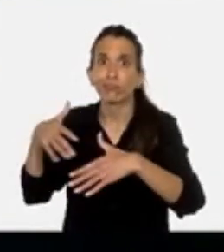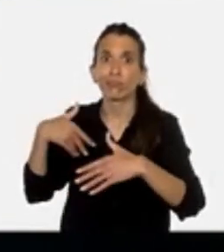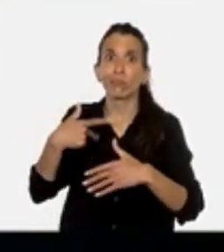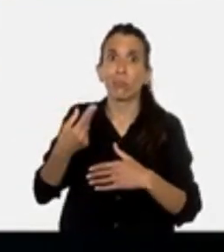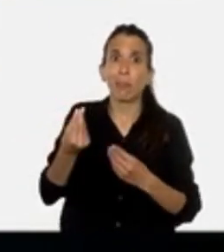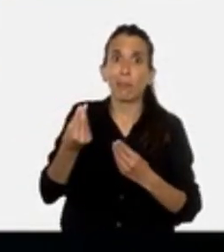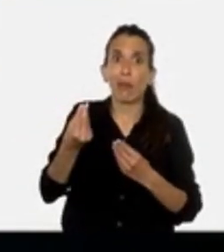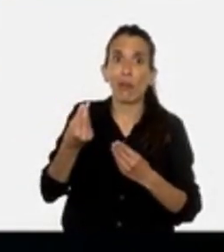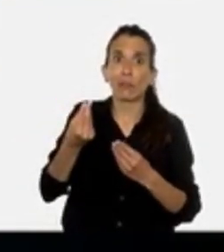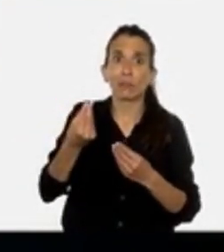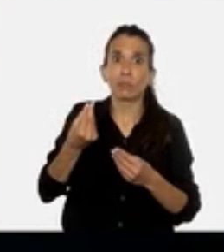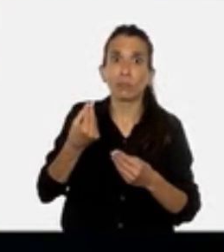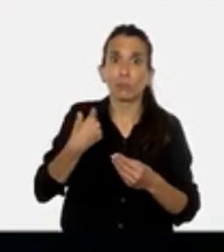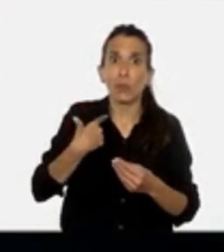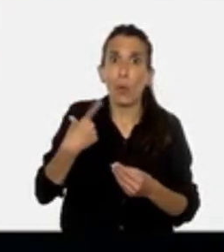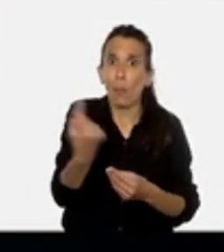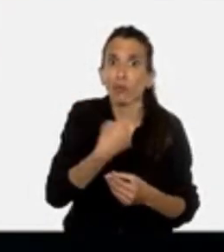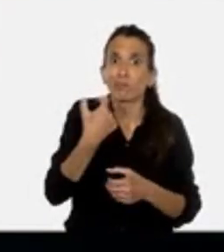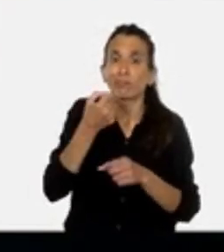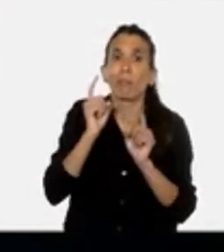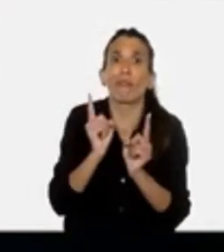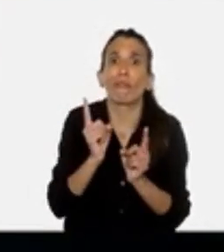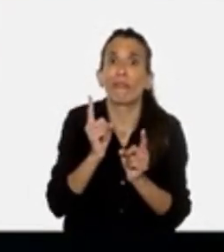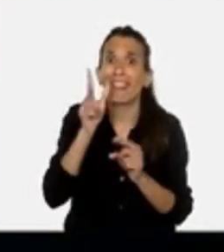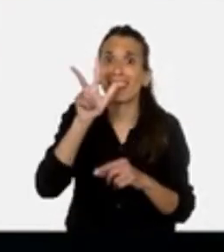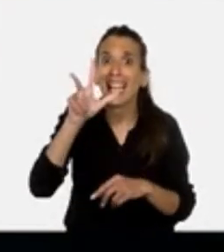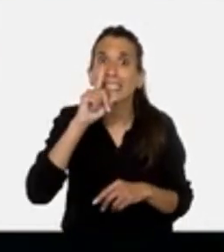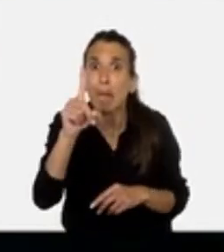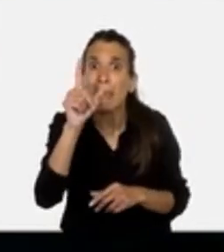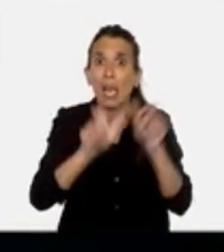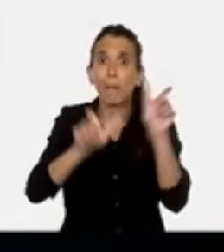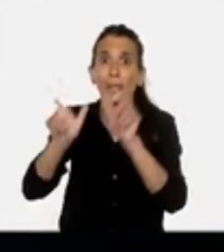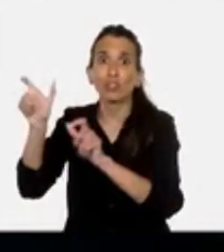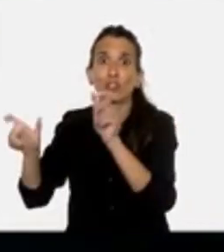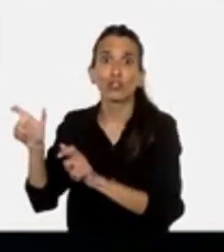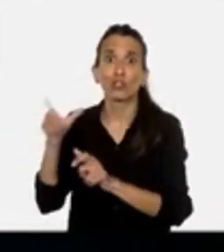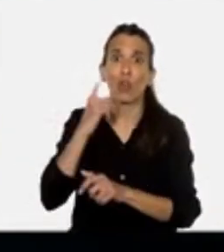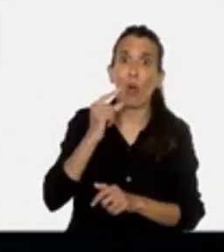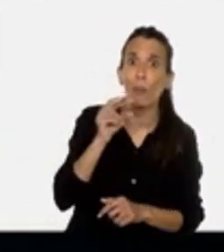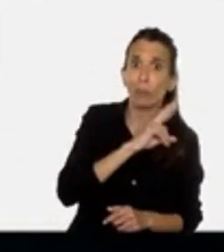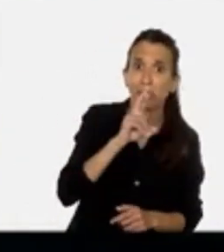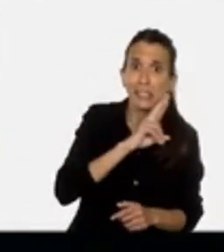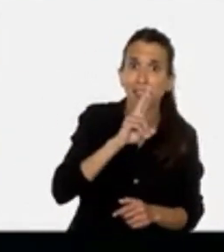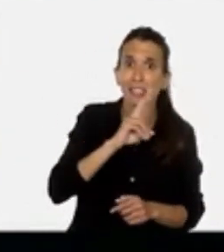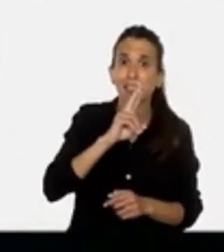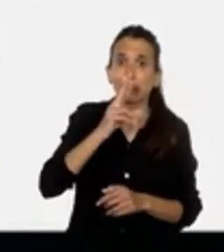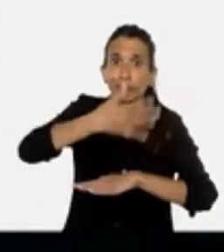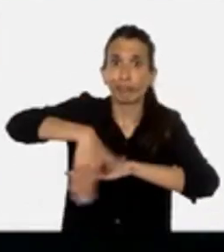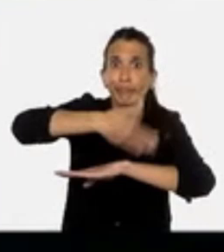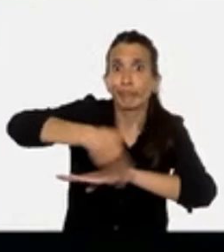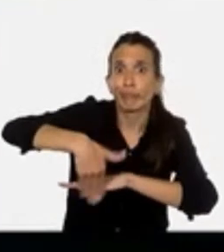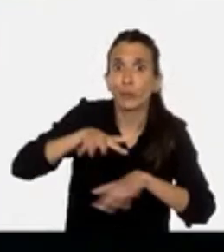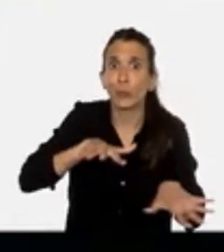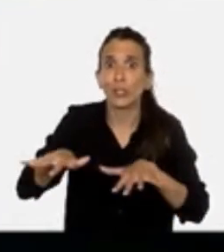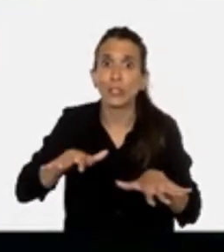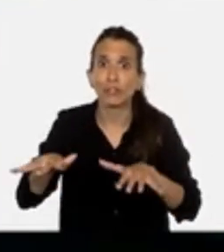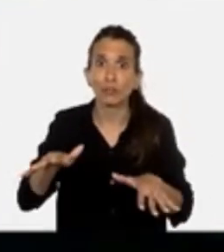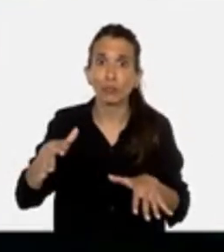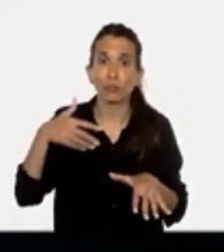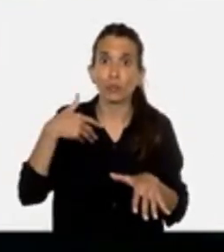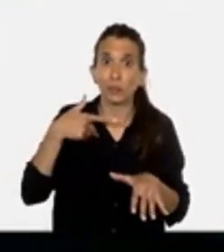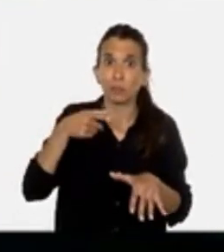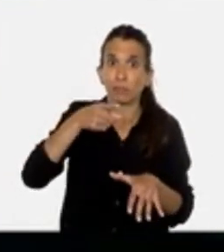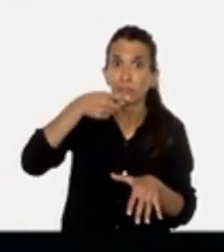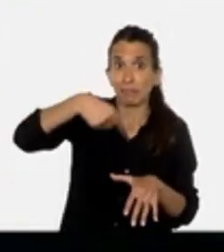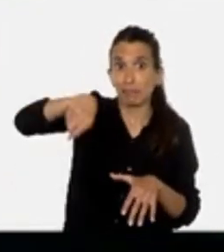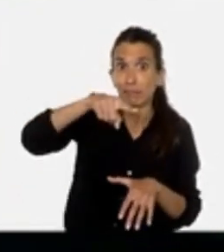3000 puestos de trabajo los 3000 trabajadores y trabajadoras que dejó en la calle esta patronal